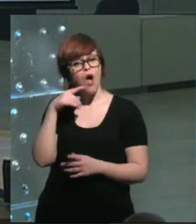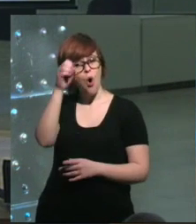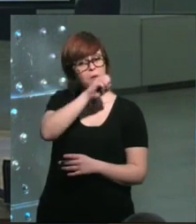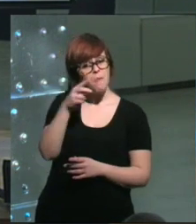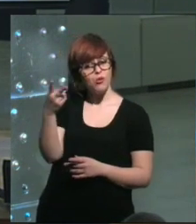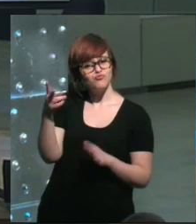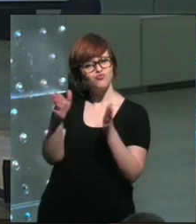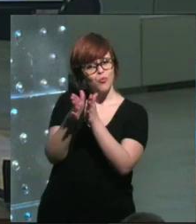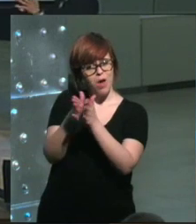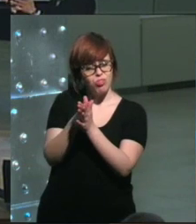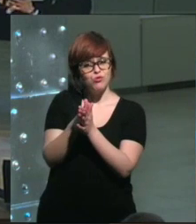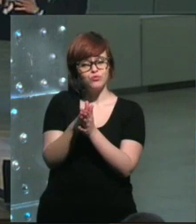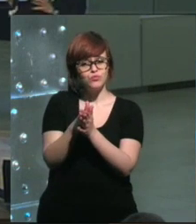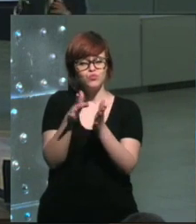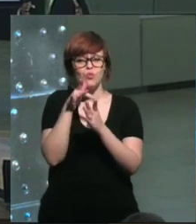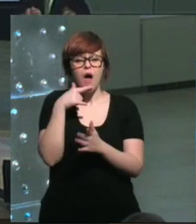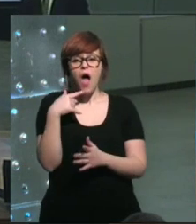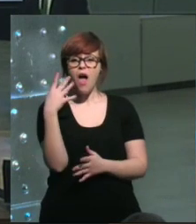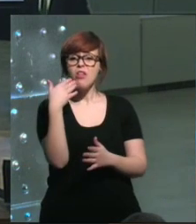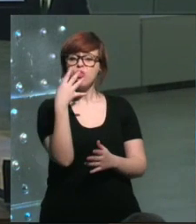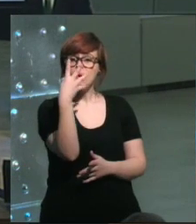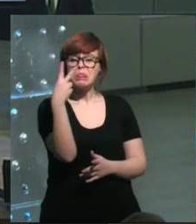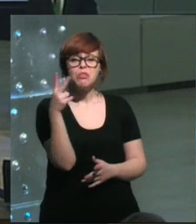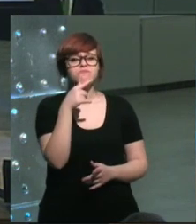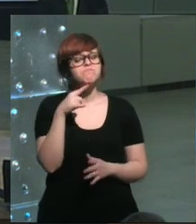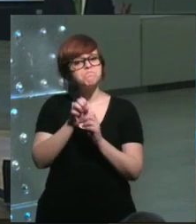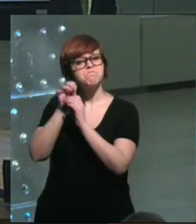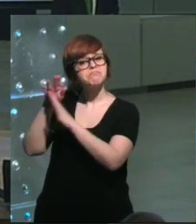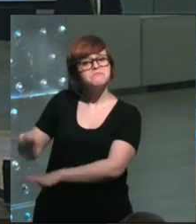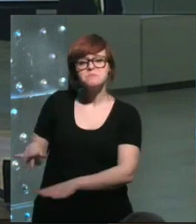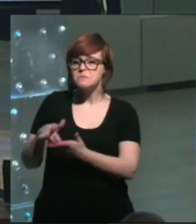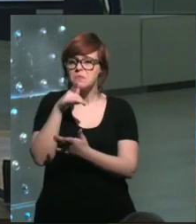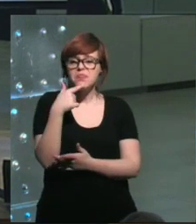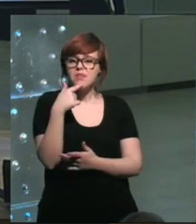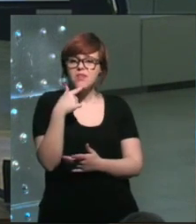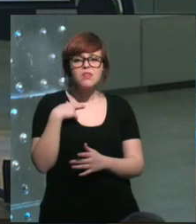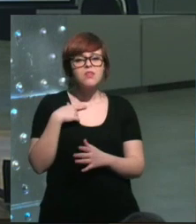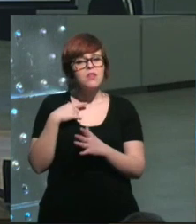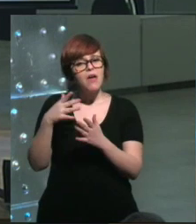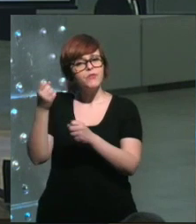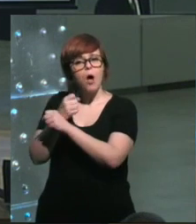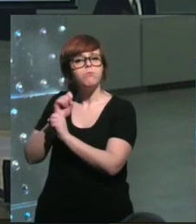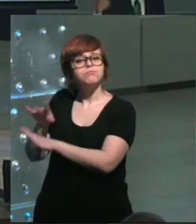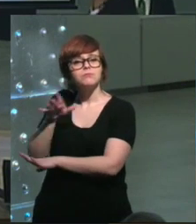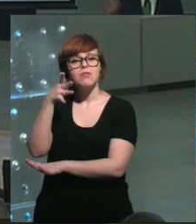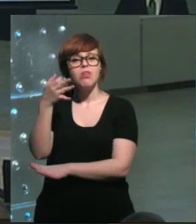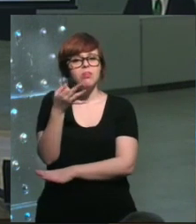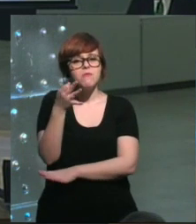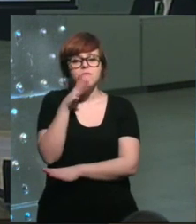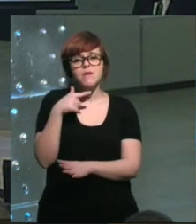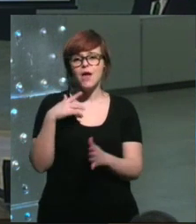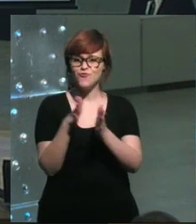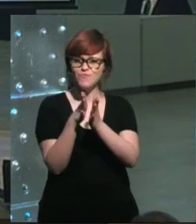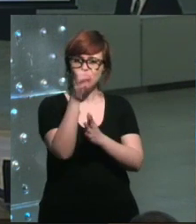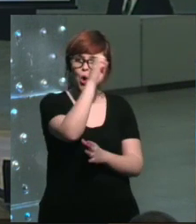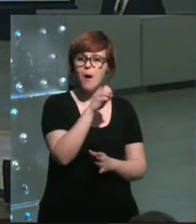joven, decidió dejar lo que estaba haciendo para apoyar a ese ex compañero de clase, y él es de Indiana.